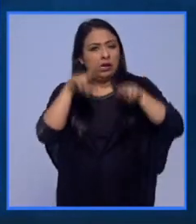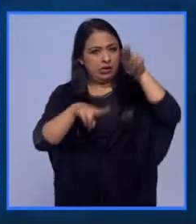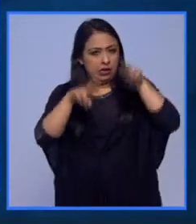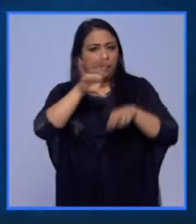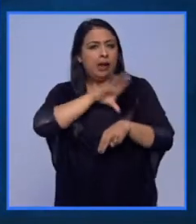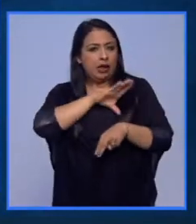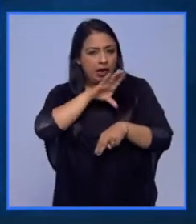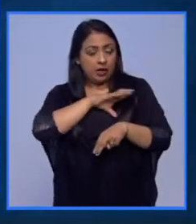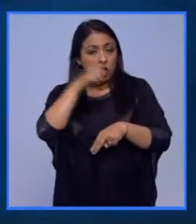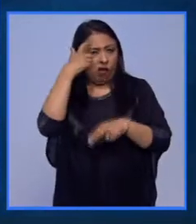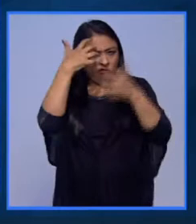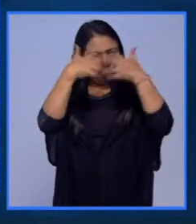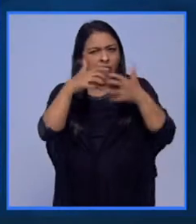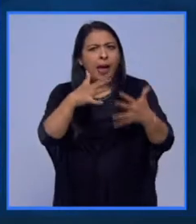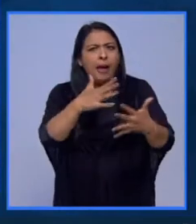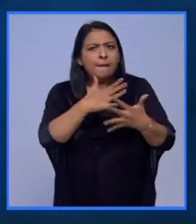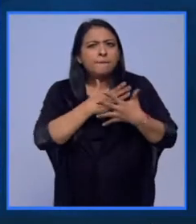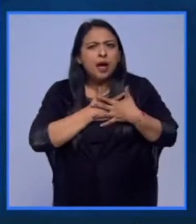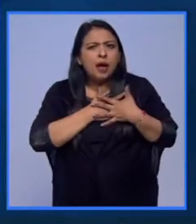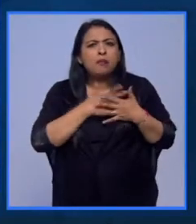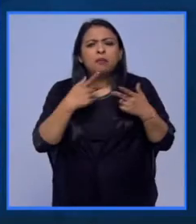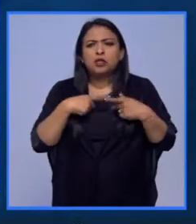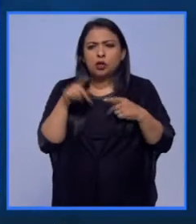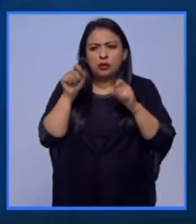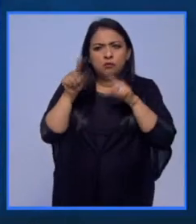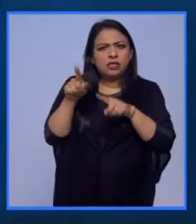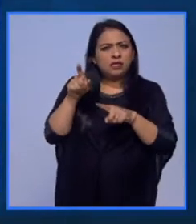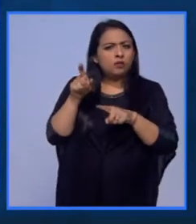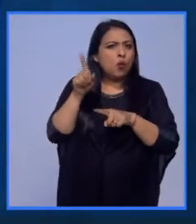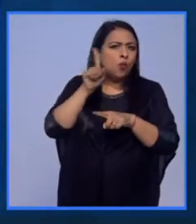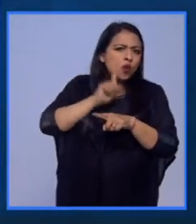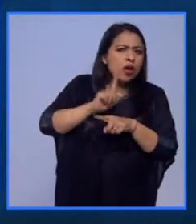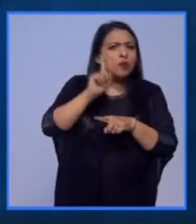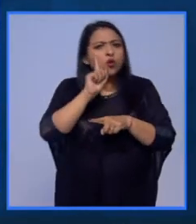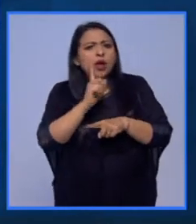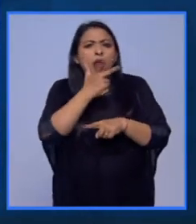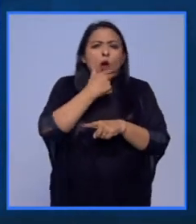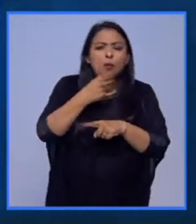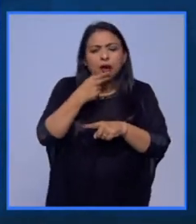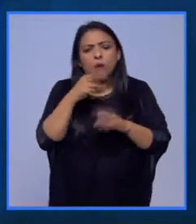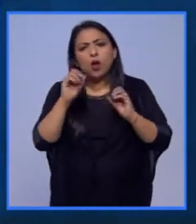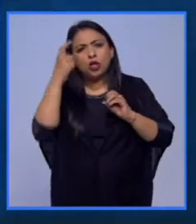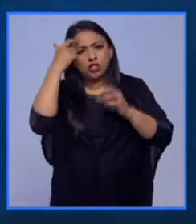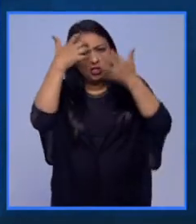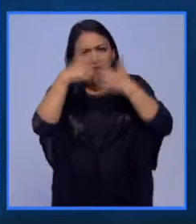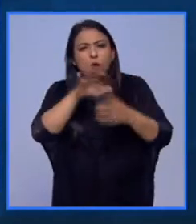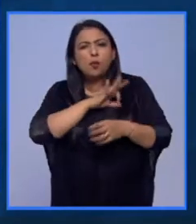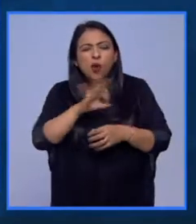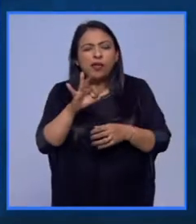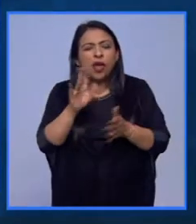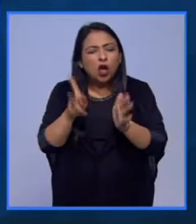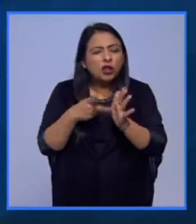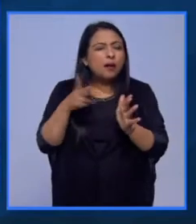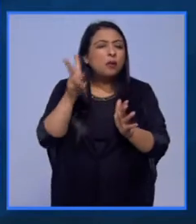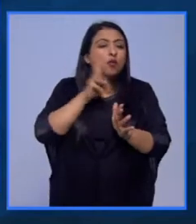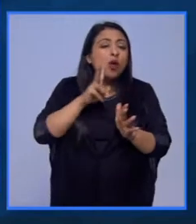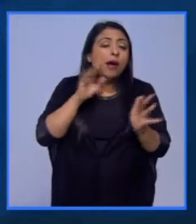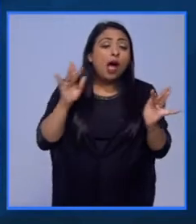El cerebro puede amar a personas del propio sexo. El cerebro puede intentar reconectar